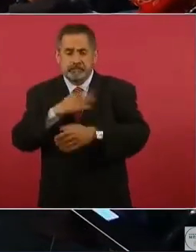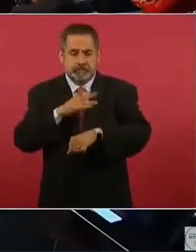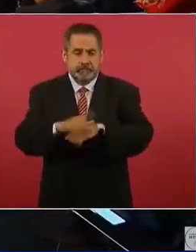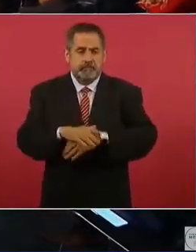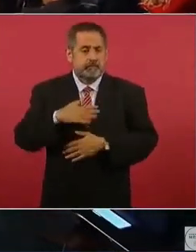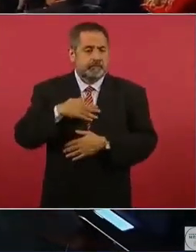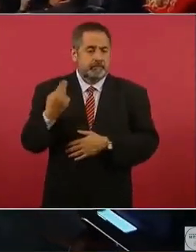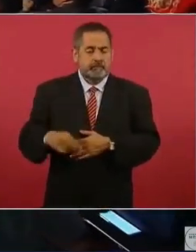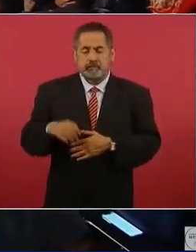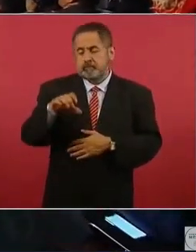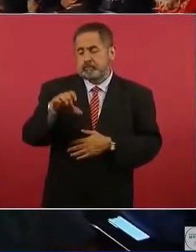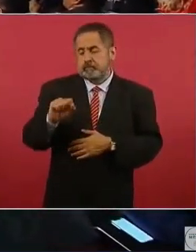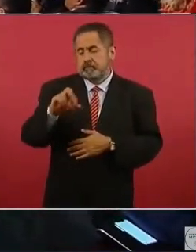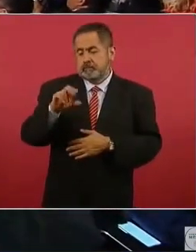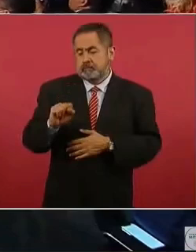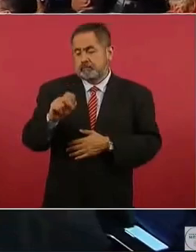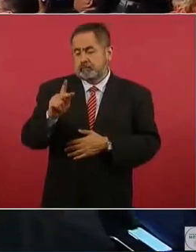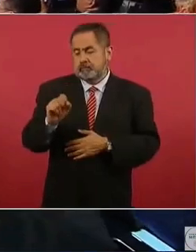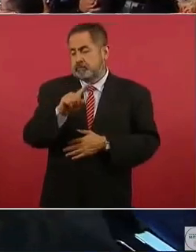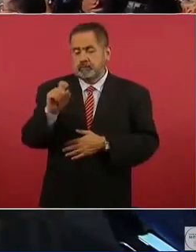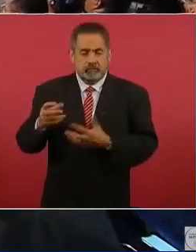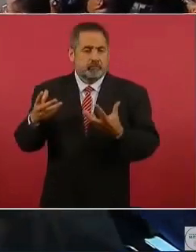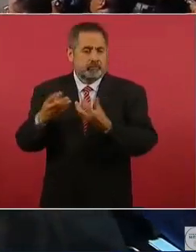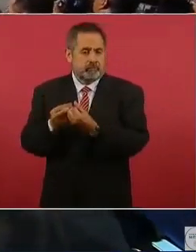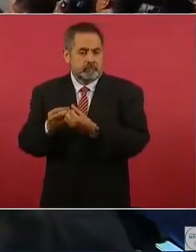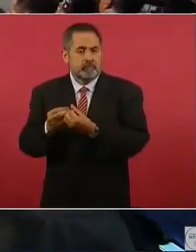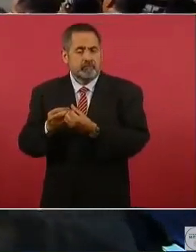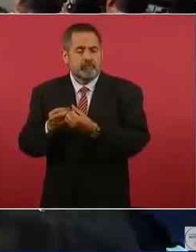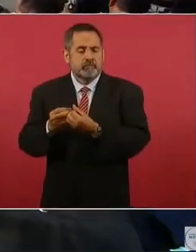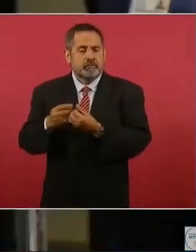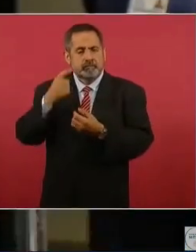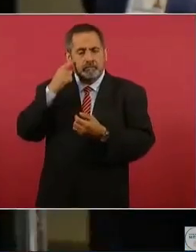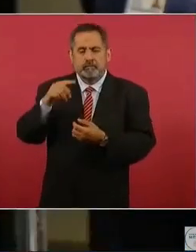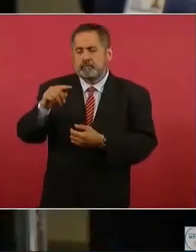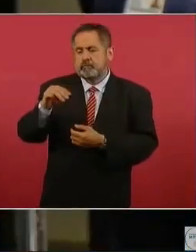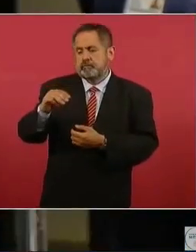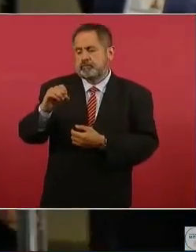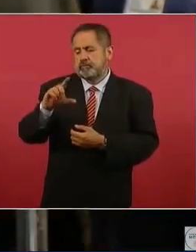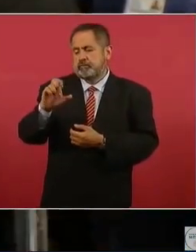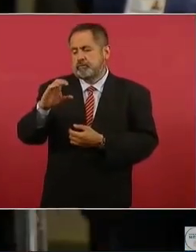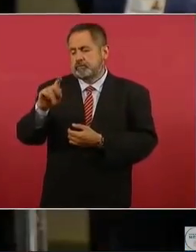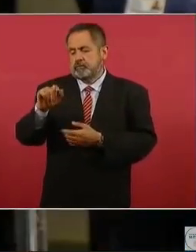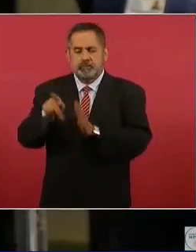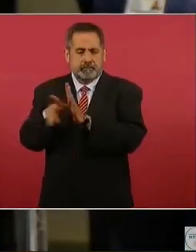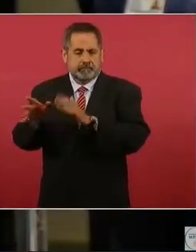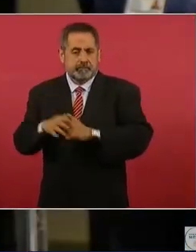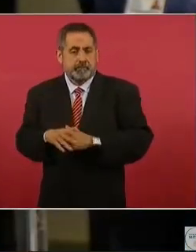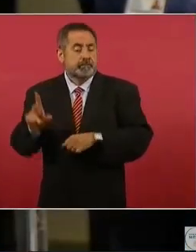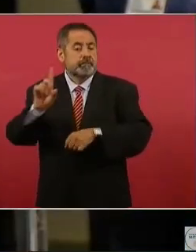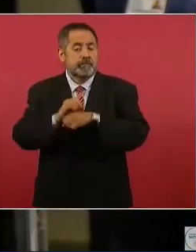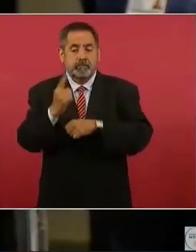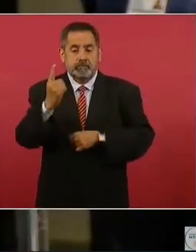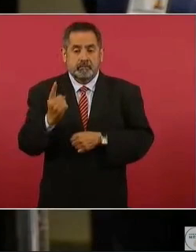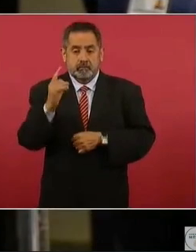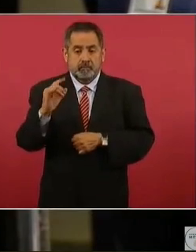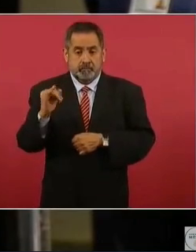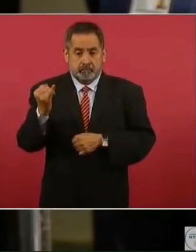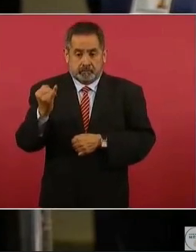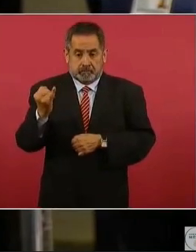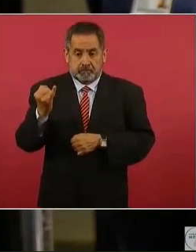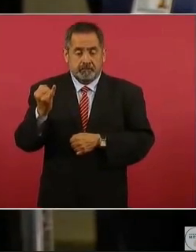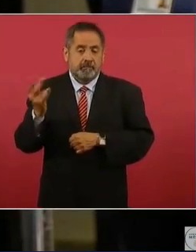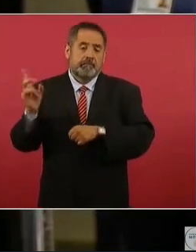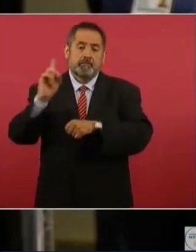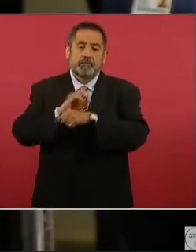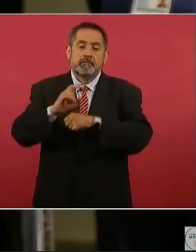de la Molécula Oficial y columnista de la revista Petróleo y Energía. Recordarle que el 1 de julio es el Día Nacional del Ingeniero,